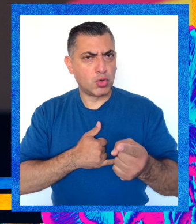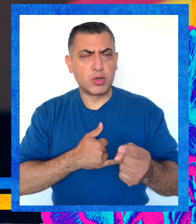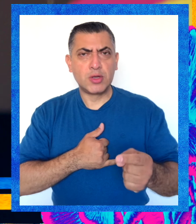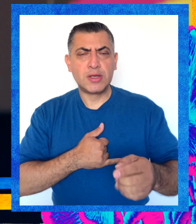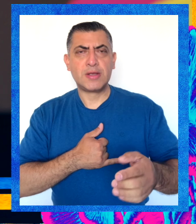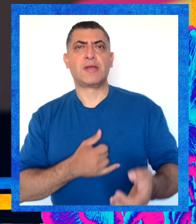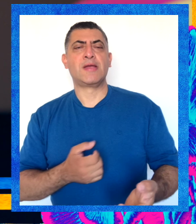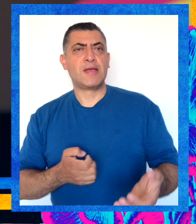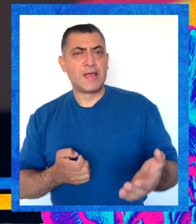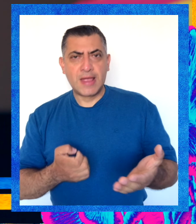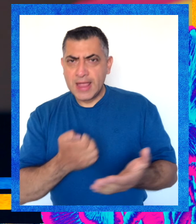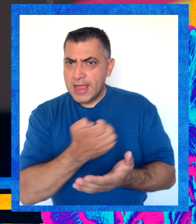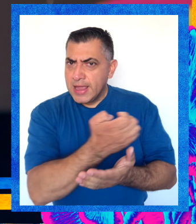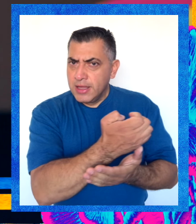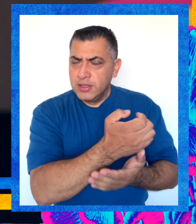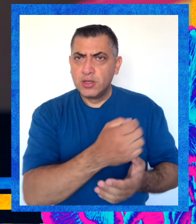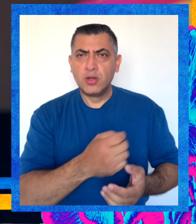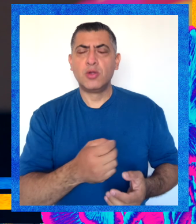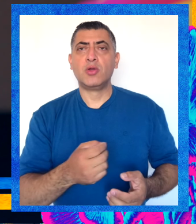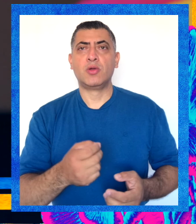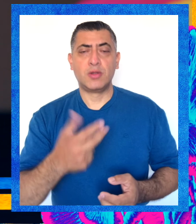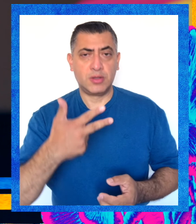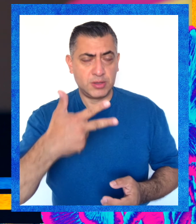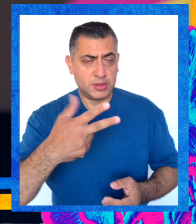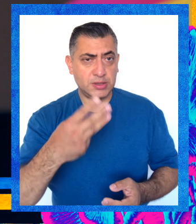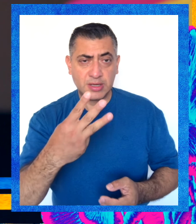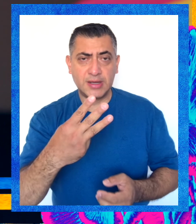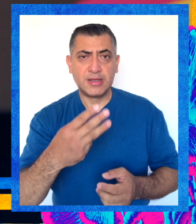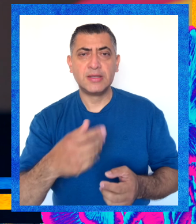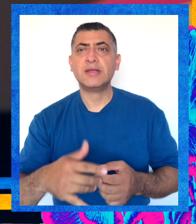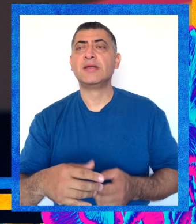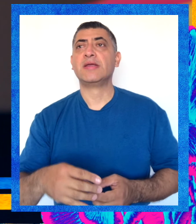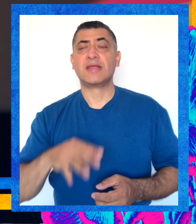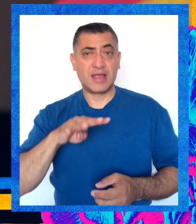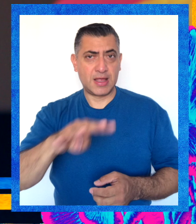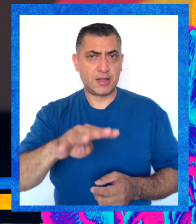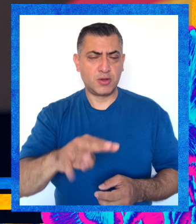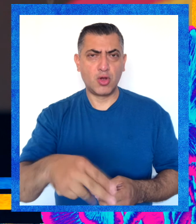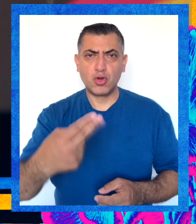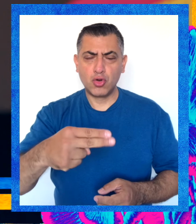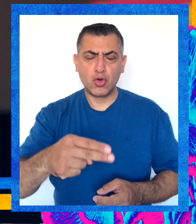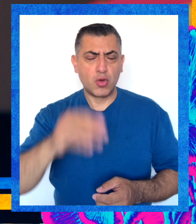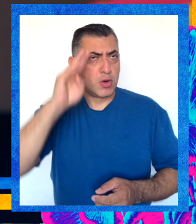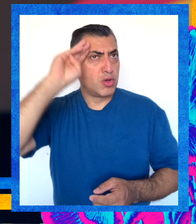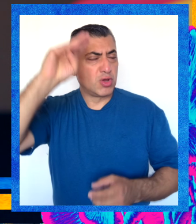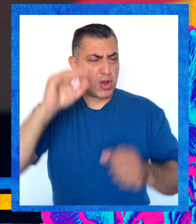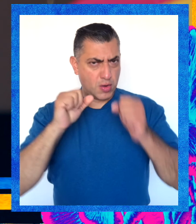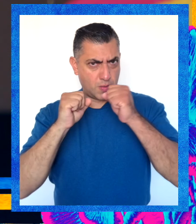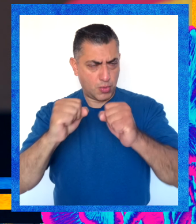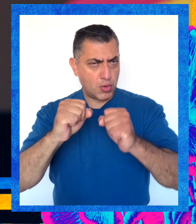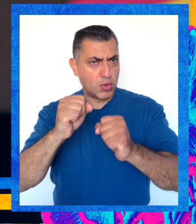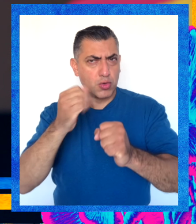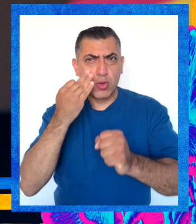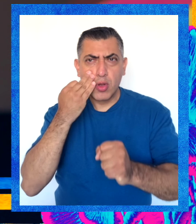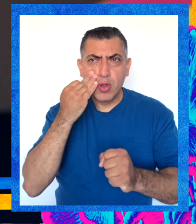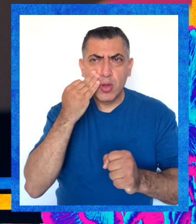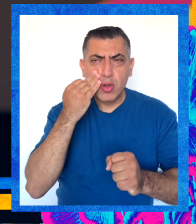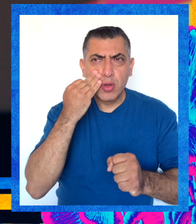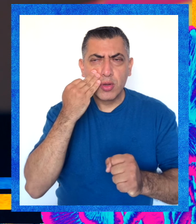314 y saben de que se refiere se refiere al nombre señor poderoso en el antiguo testamento